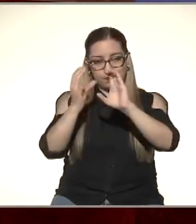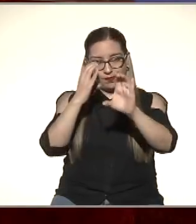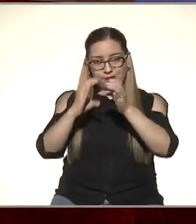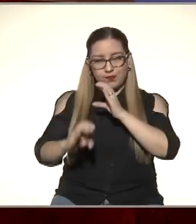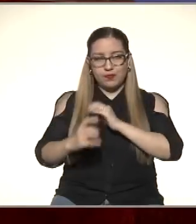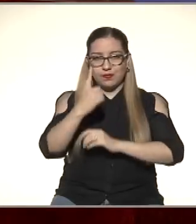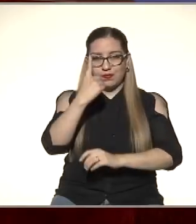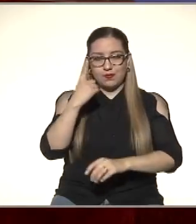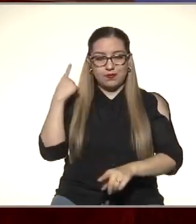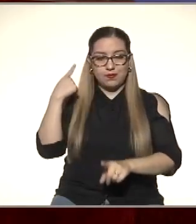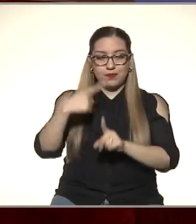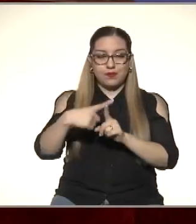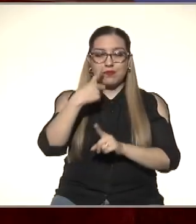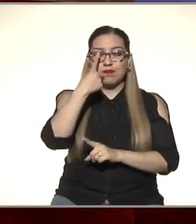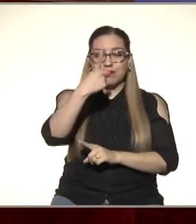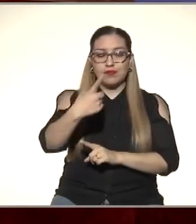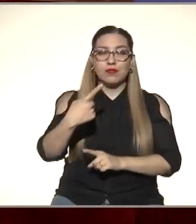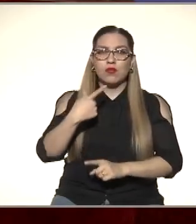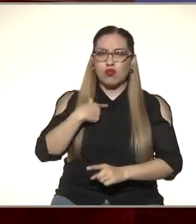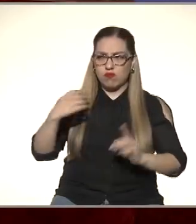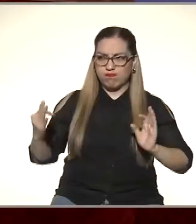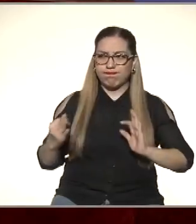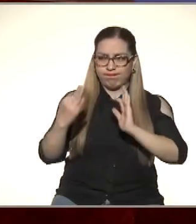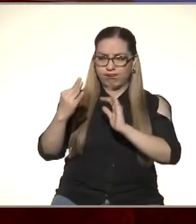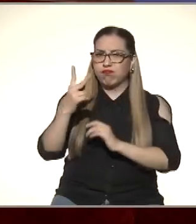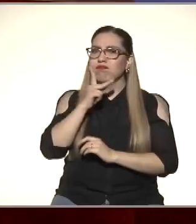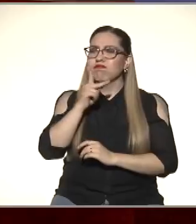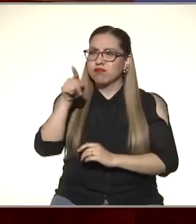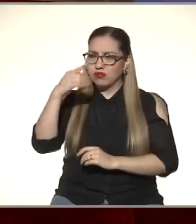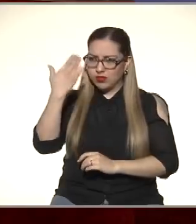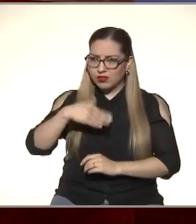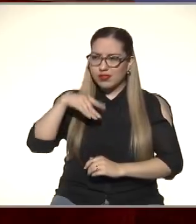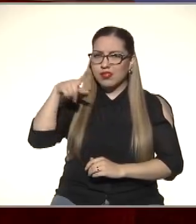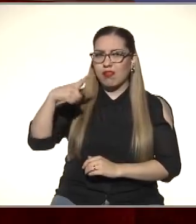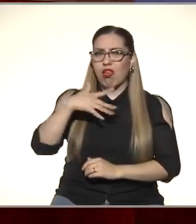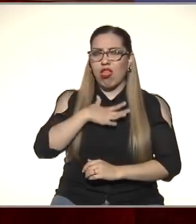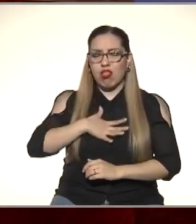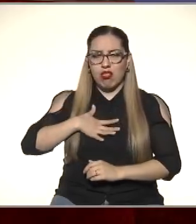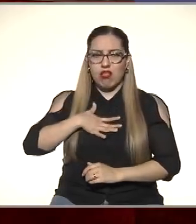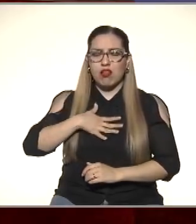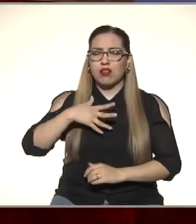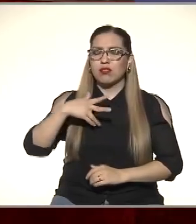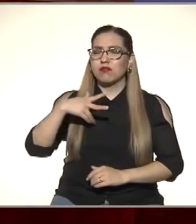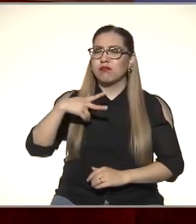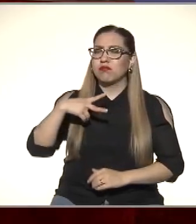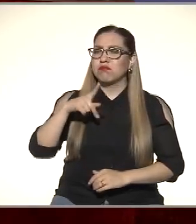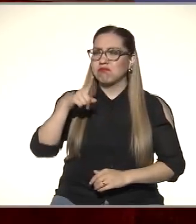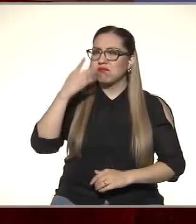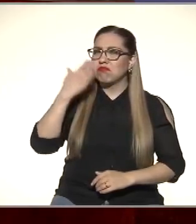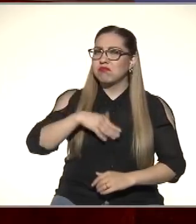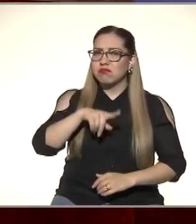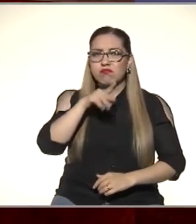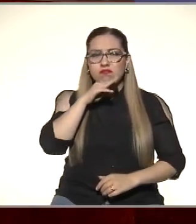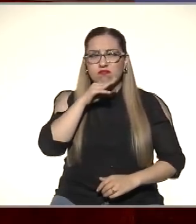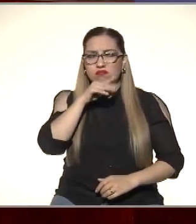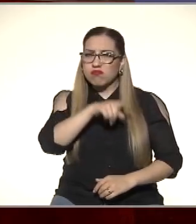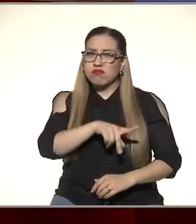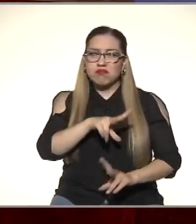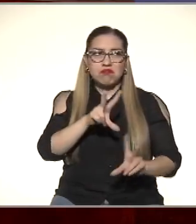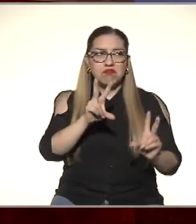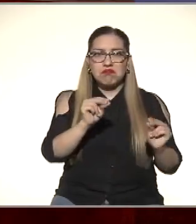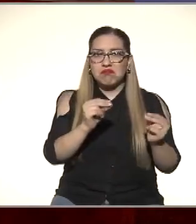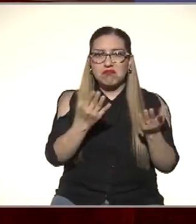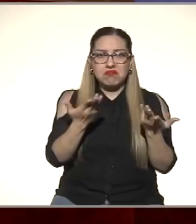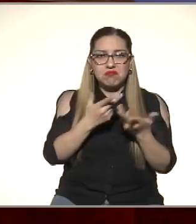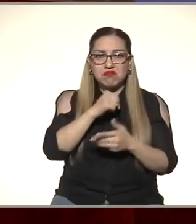uno más. Yo confronté a mi padre y ya sabíamos que tenía un amante. Lo hice porque mi madre no reaccionó y estábamos hartos del maltrato emocional.